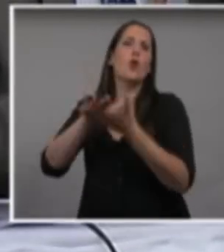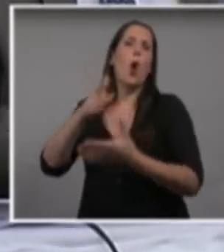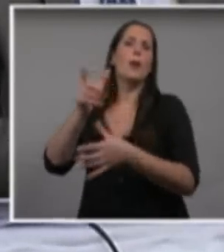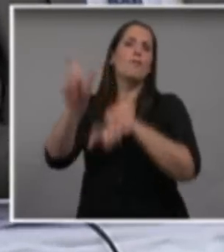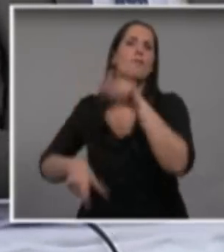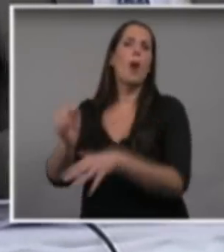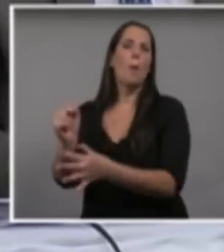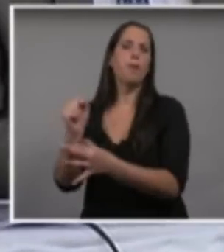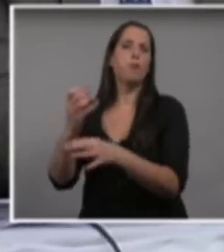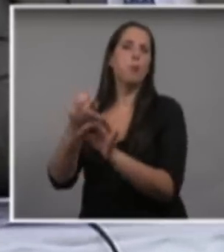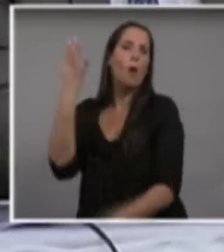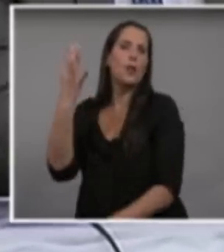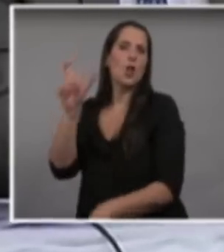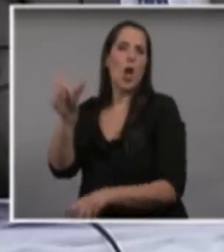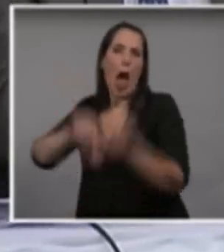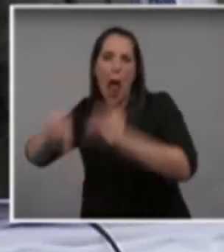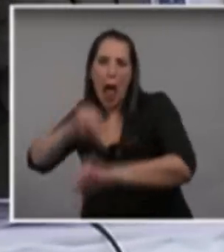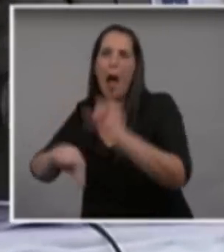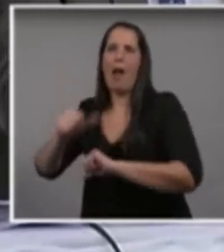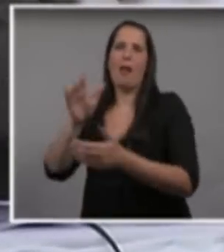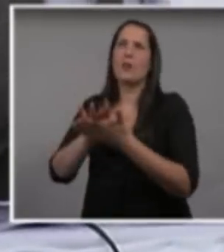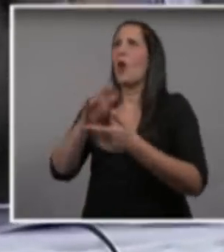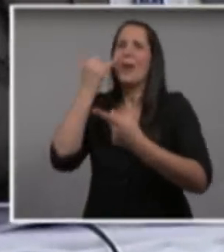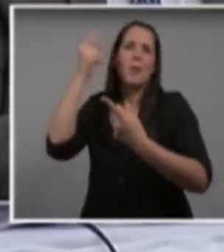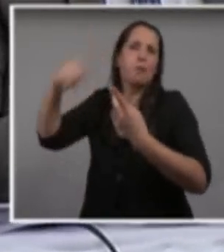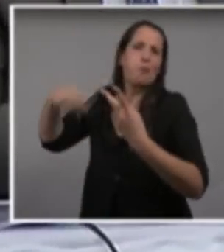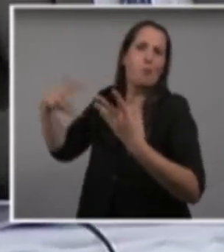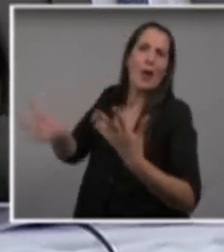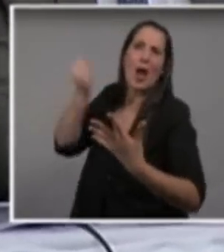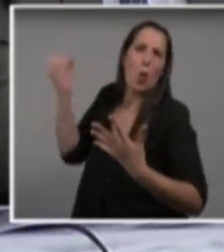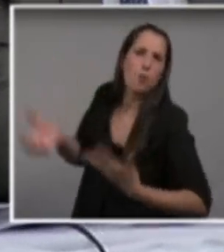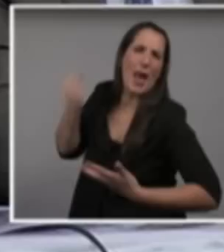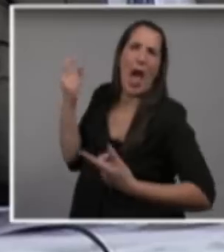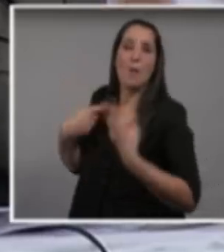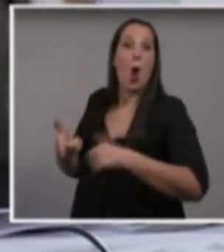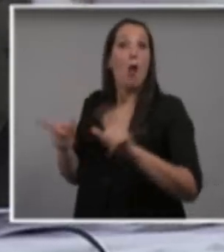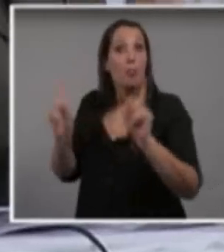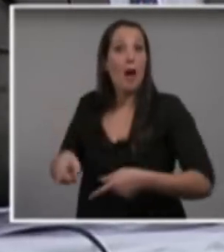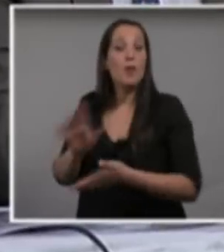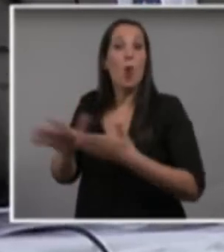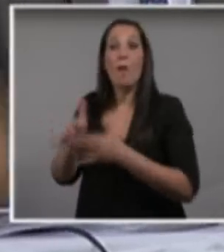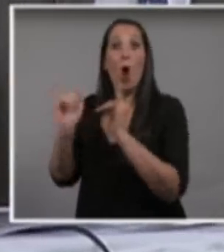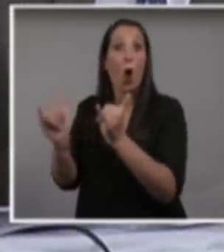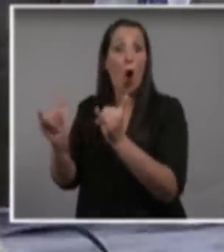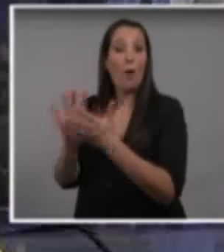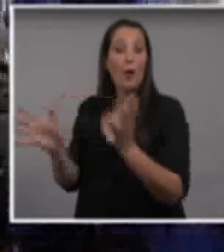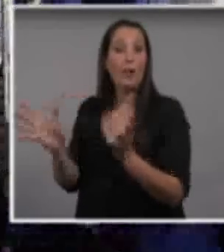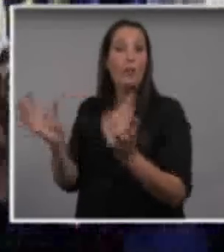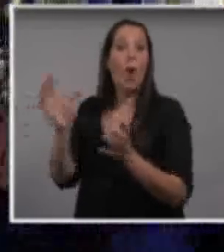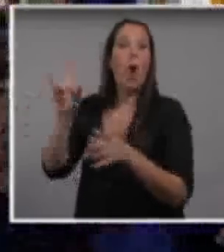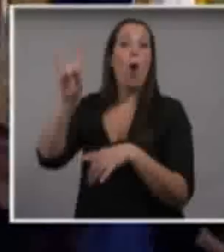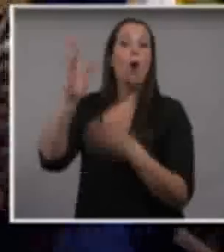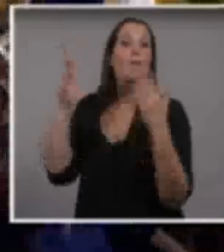la Argentina, de los que hemos recuperado, de la cantidad de jóvenes que ingresan a esas universidades, pero quiero irme